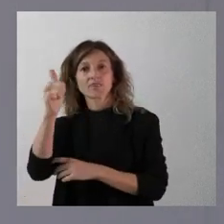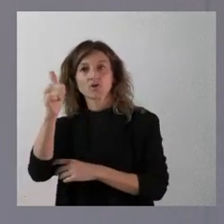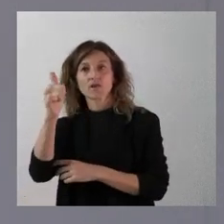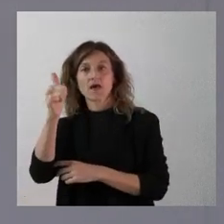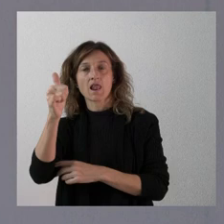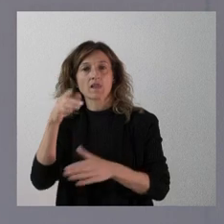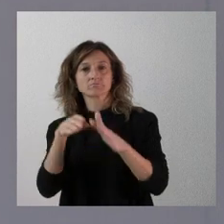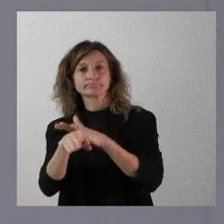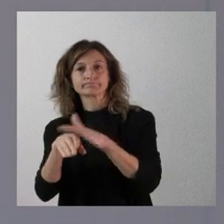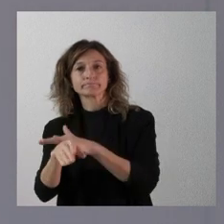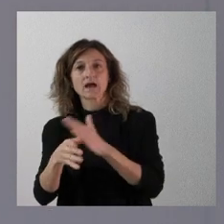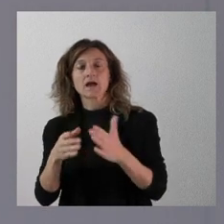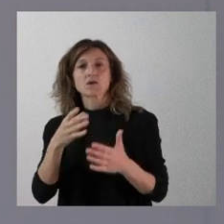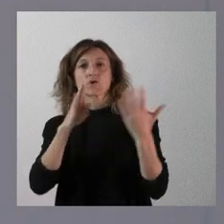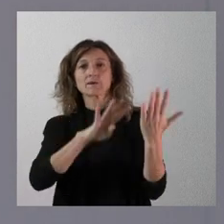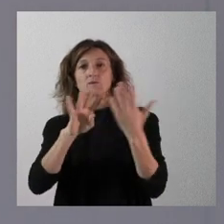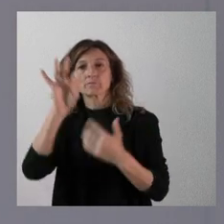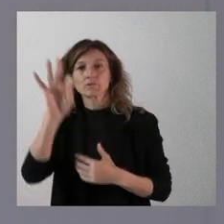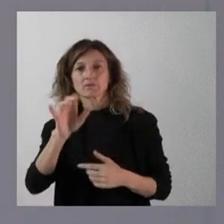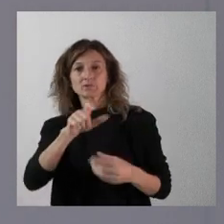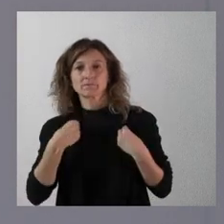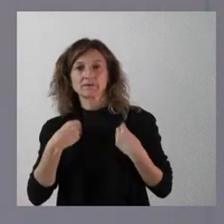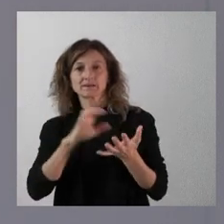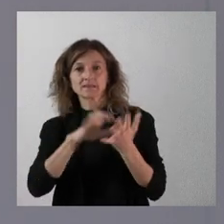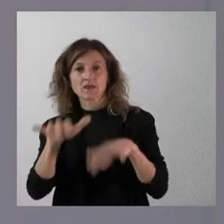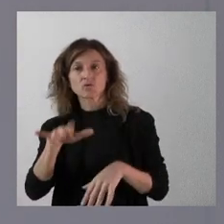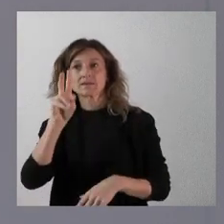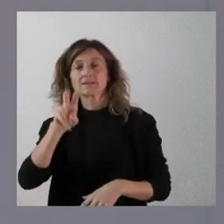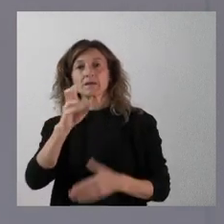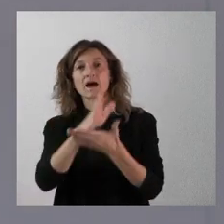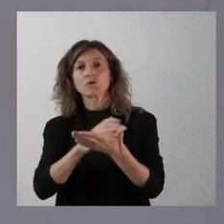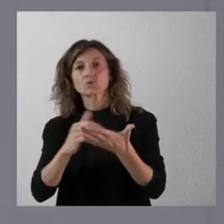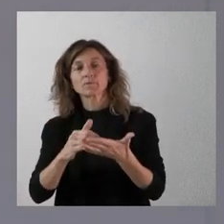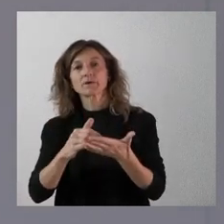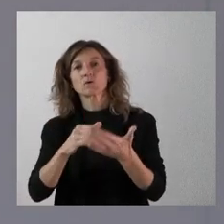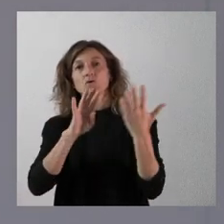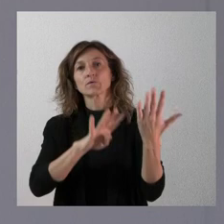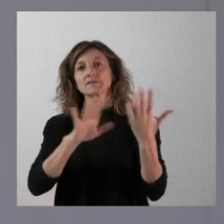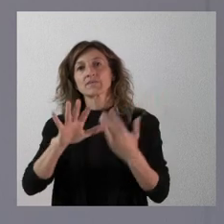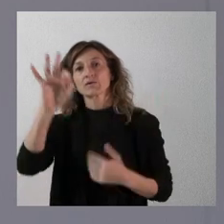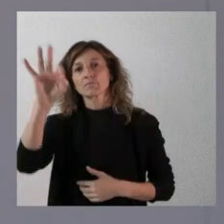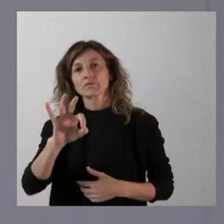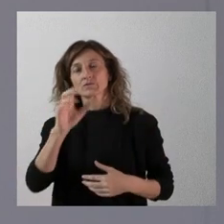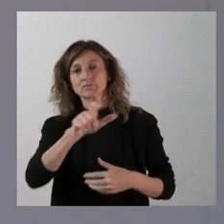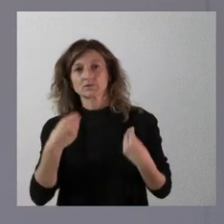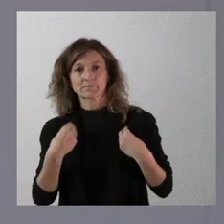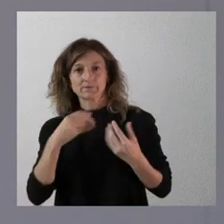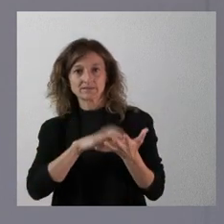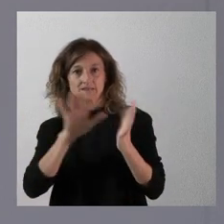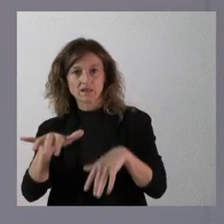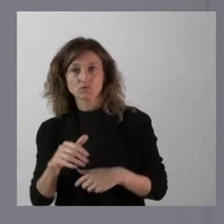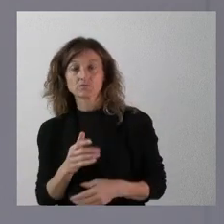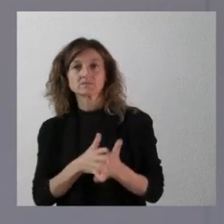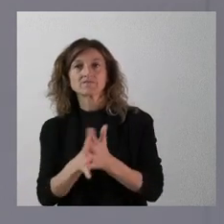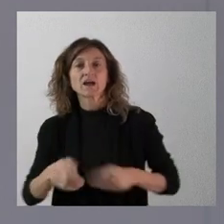accesibles para el 99% de la población de Castilla y león y las cadenas de ámbito autonómico para el 95% de nuestra población se trata de